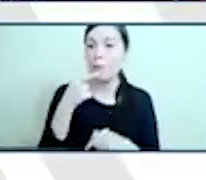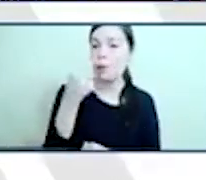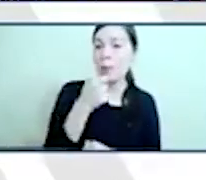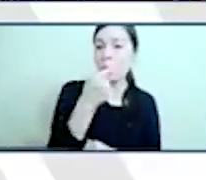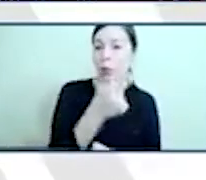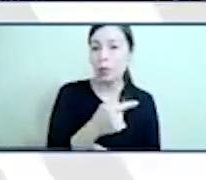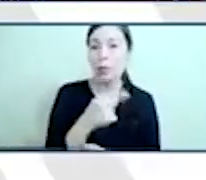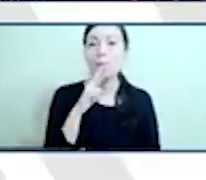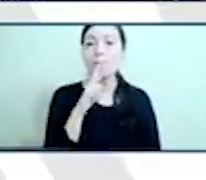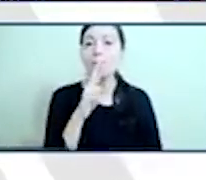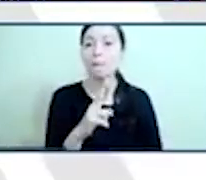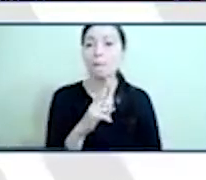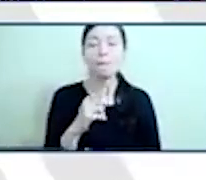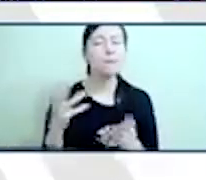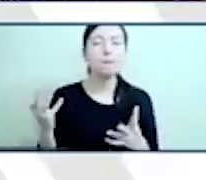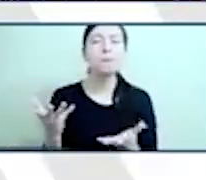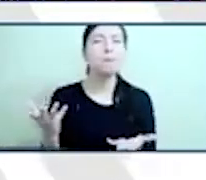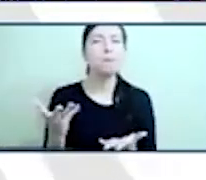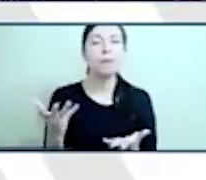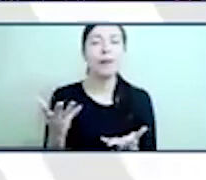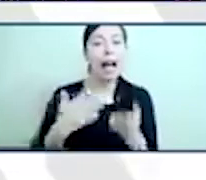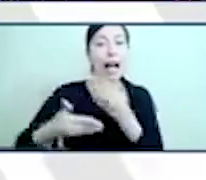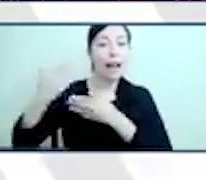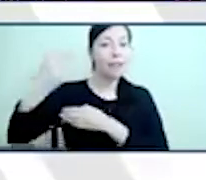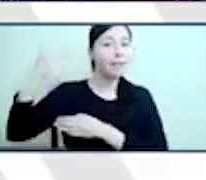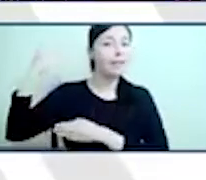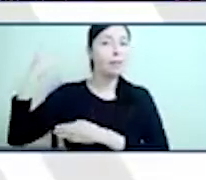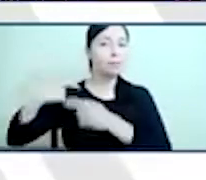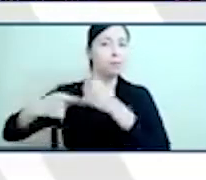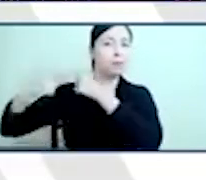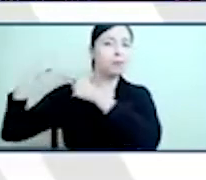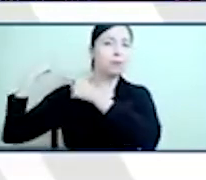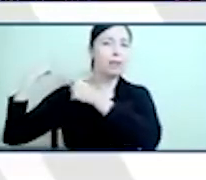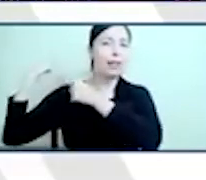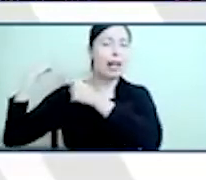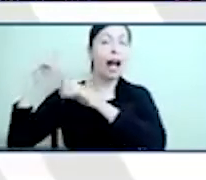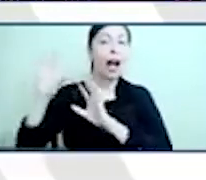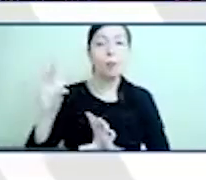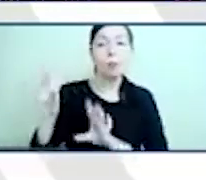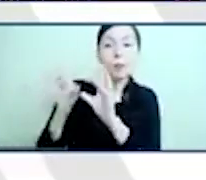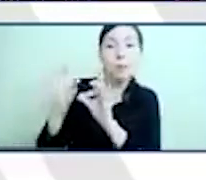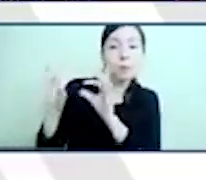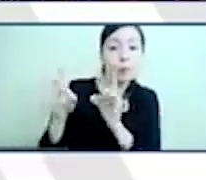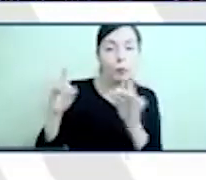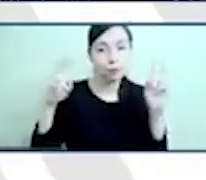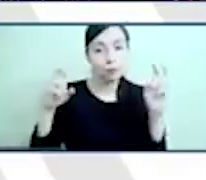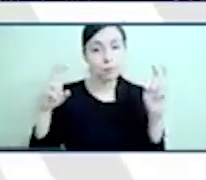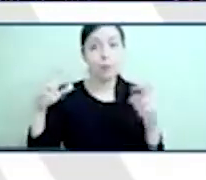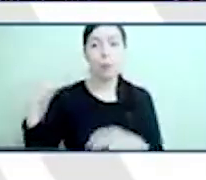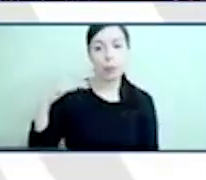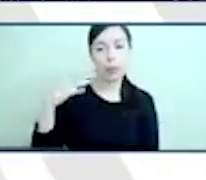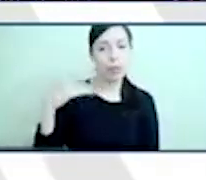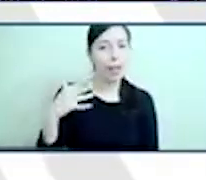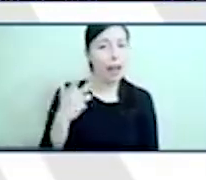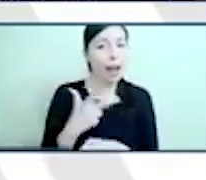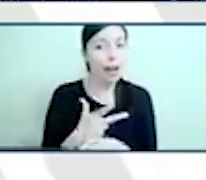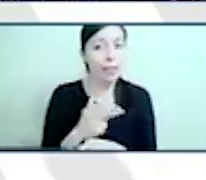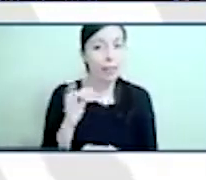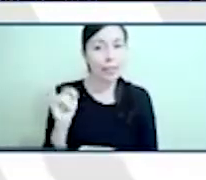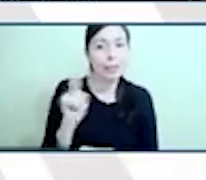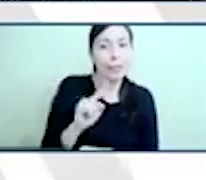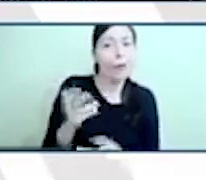esta presentación es si antes ocurrió algo que valga la pena destacar. Y la motivación de esto